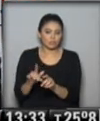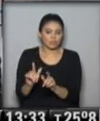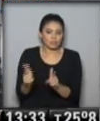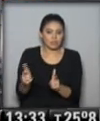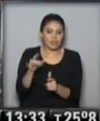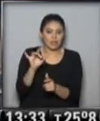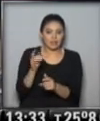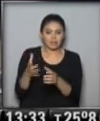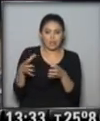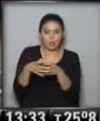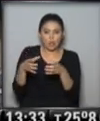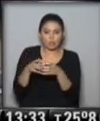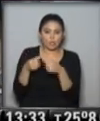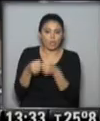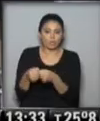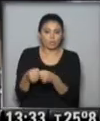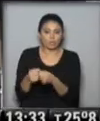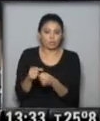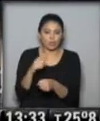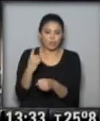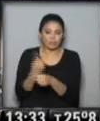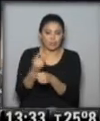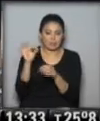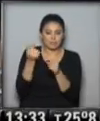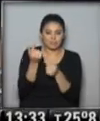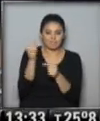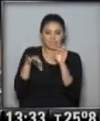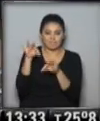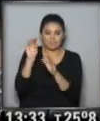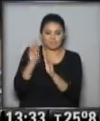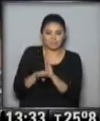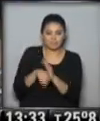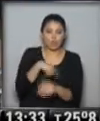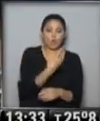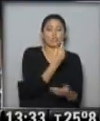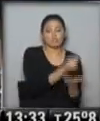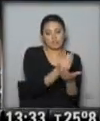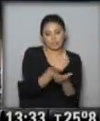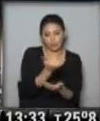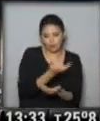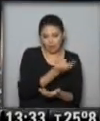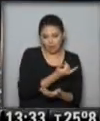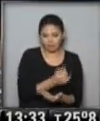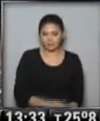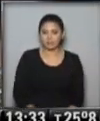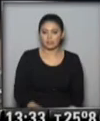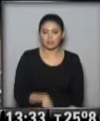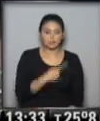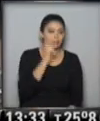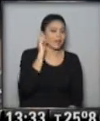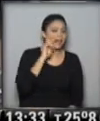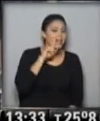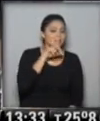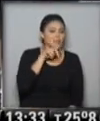propio partido democrático porque había otros otros candidatos que principalmente el movimiento de pepe grillo estaba